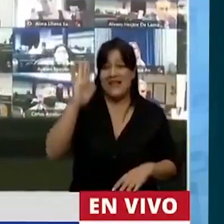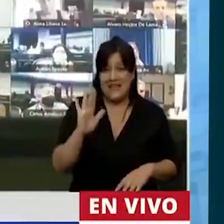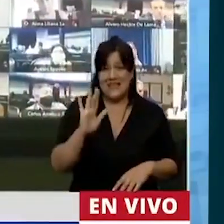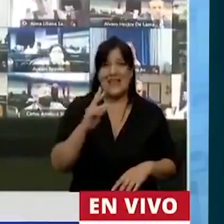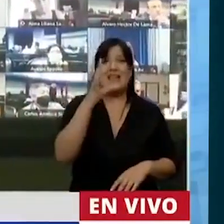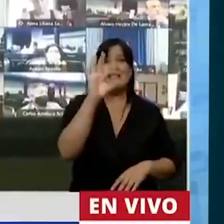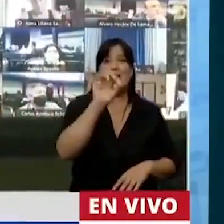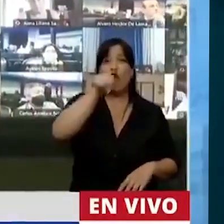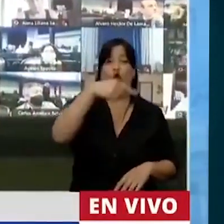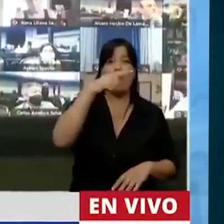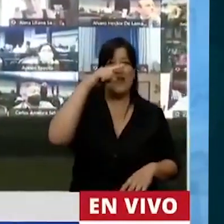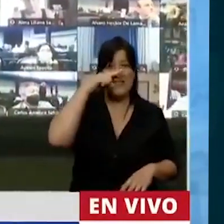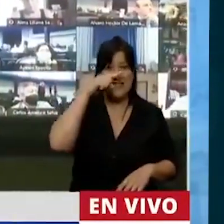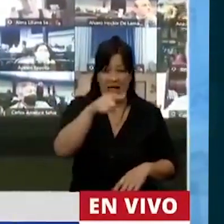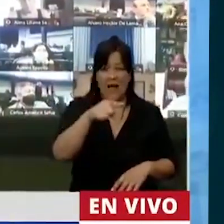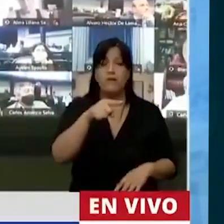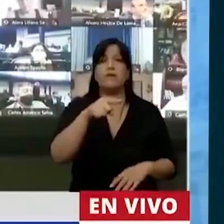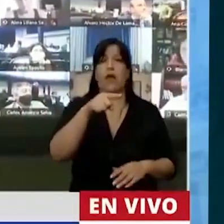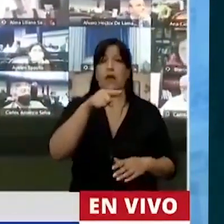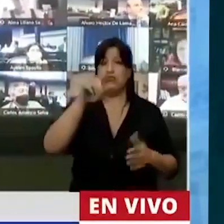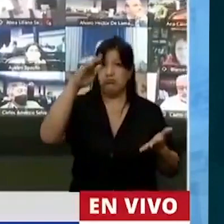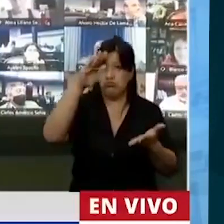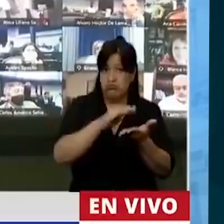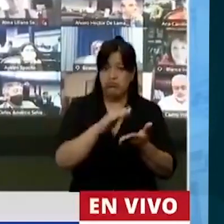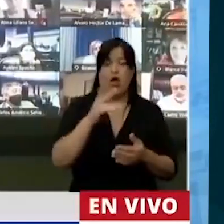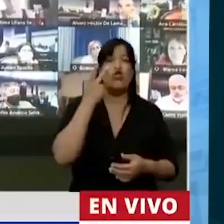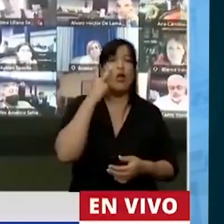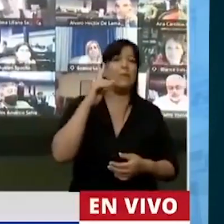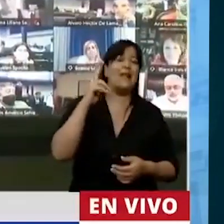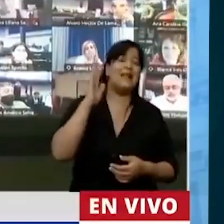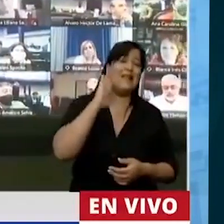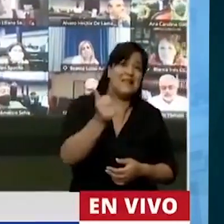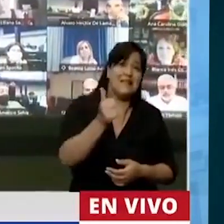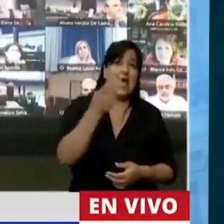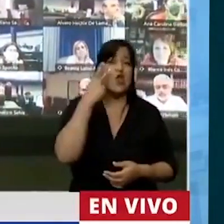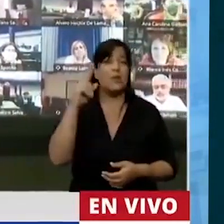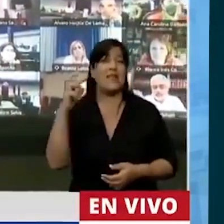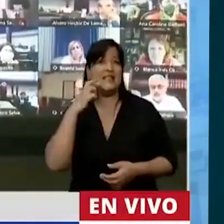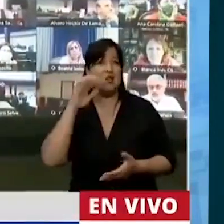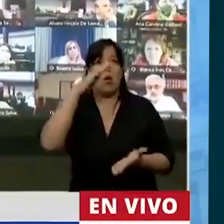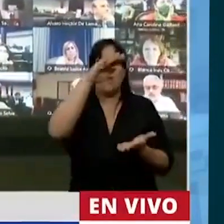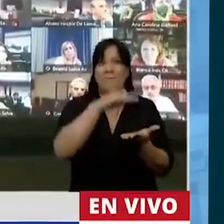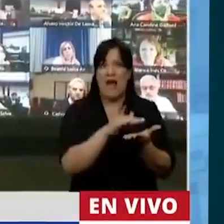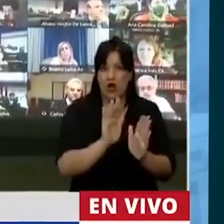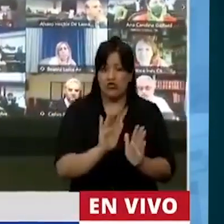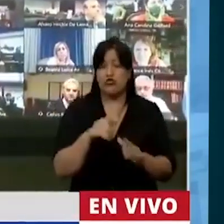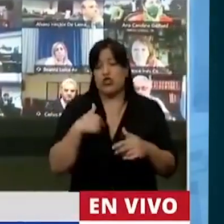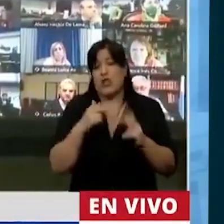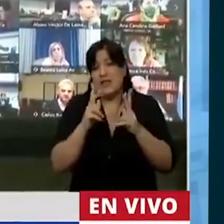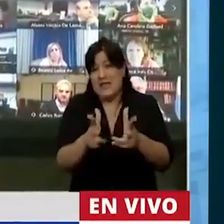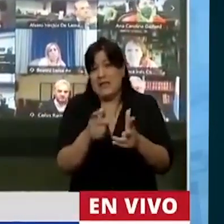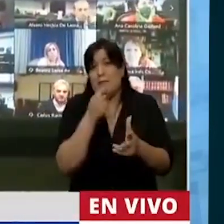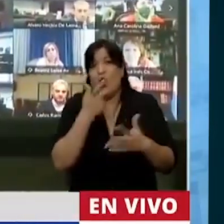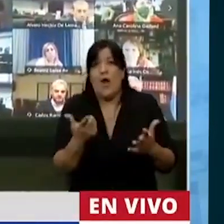0.7, o sea, se redujo entre el 2016 y el 2019. Entonces uno podría decir, bueno, se redujeron los